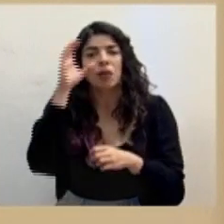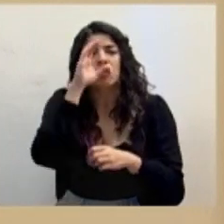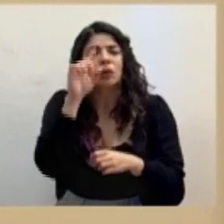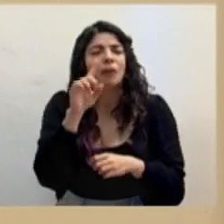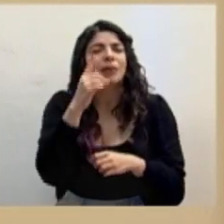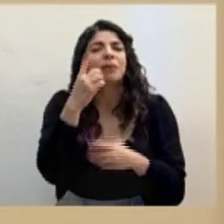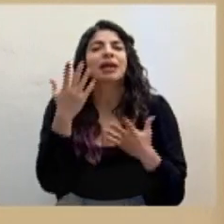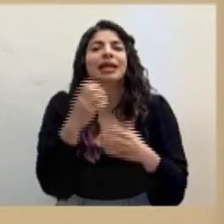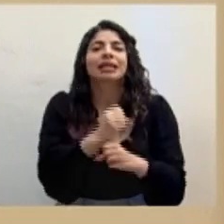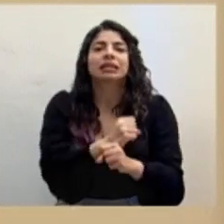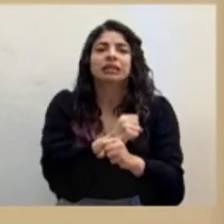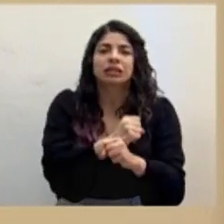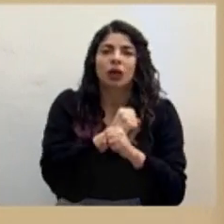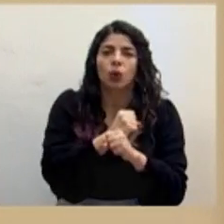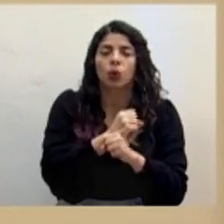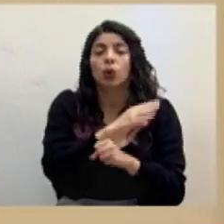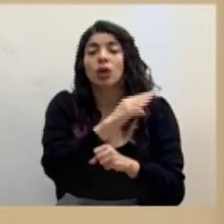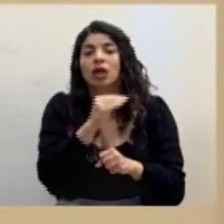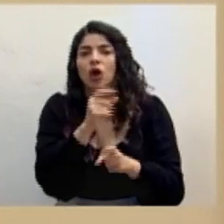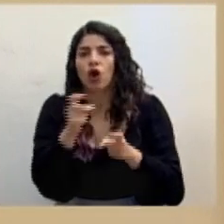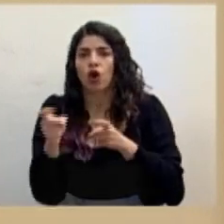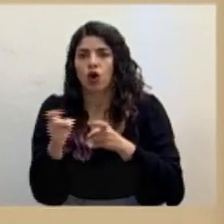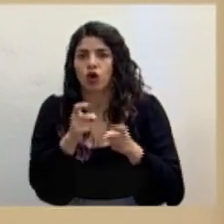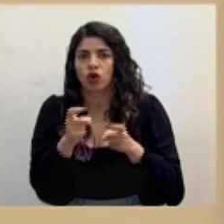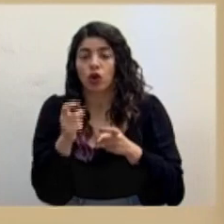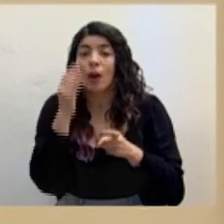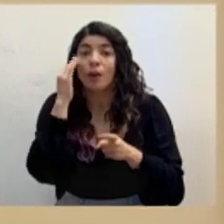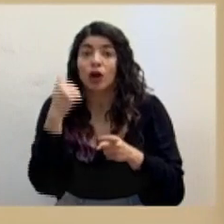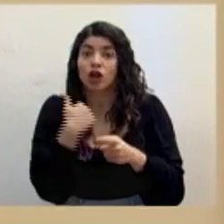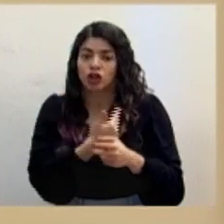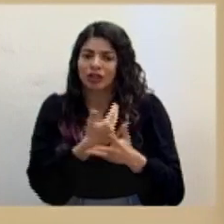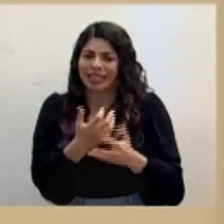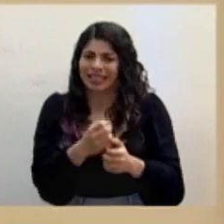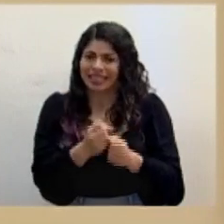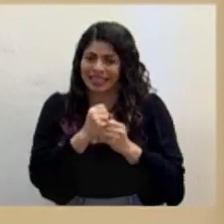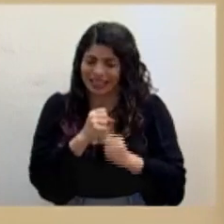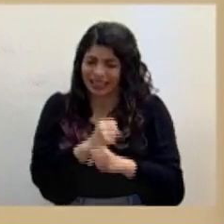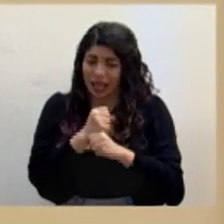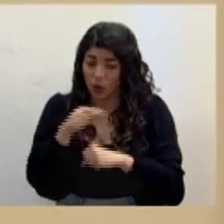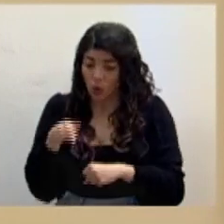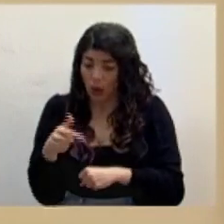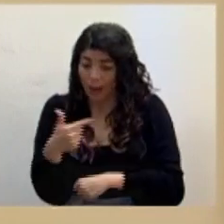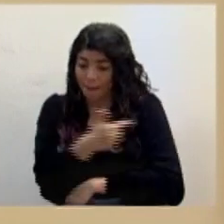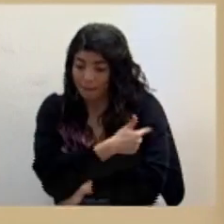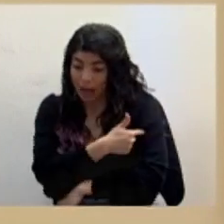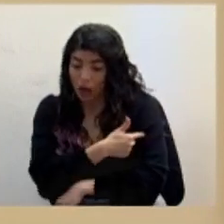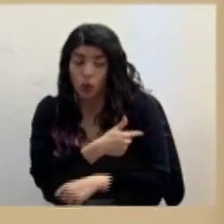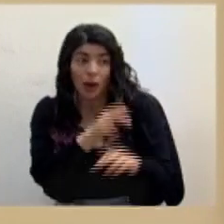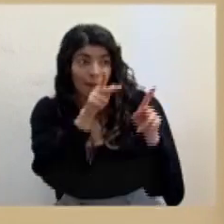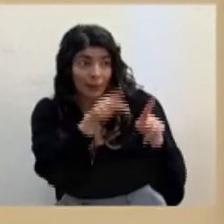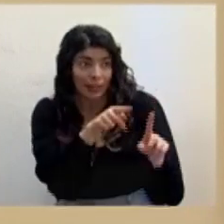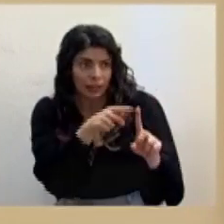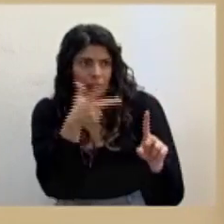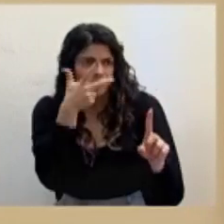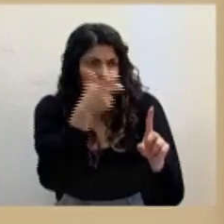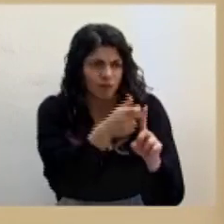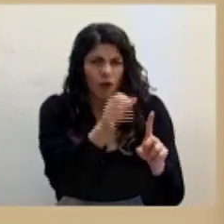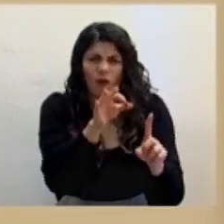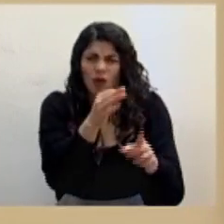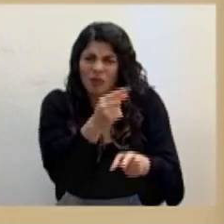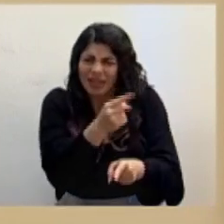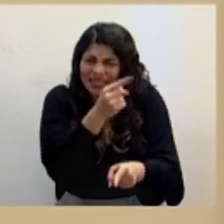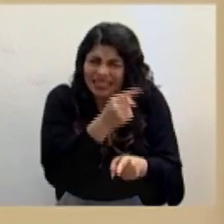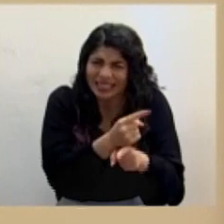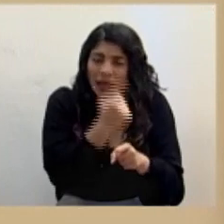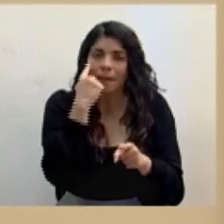y control. ¿Por qué? Porque queremos que lo que estemos aplicando sea exactamente lo que debe de aplicarse para poder